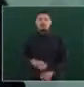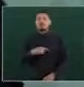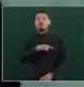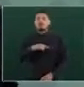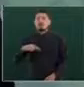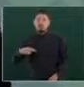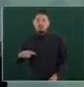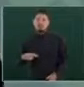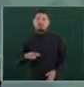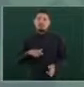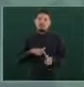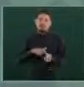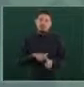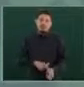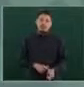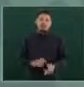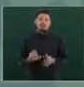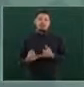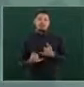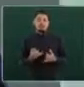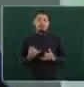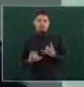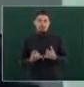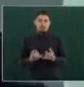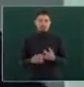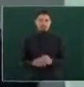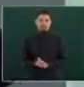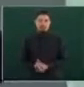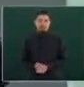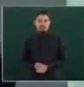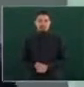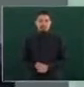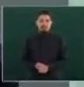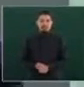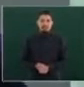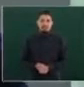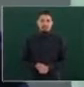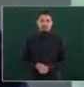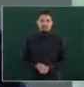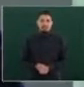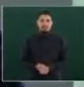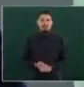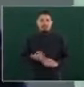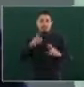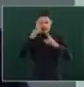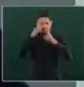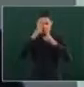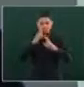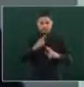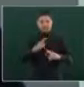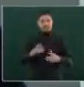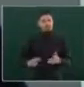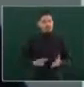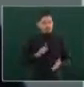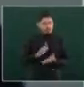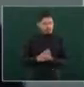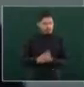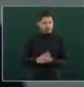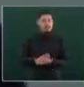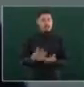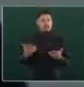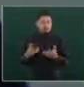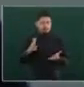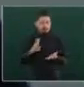además la pandemia hemos visto muy claro que ha recetado pero yo me atrevería a decir lo siguiente cuando